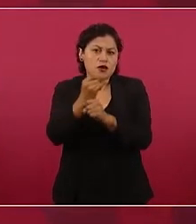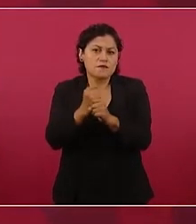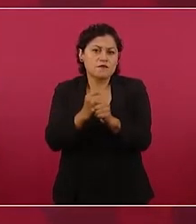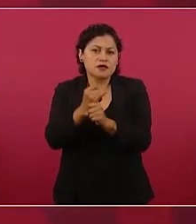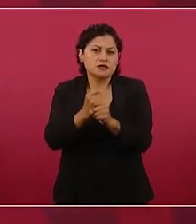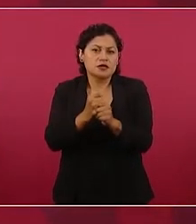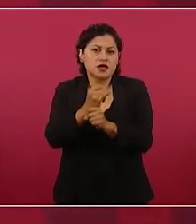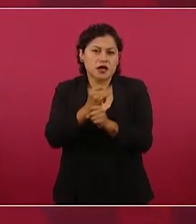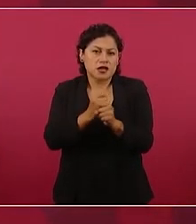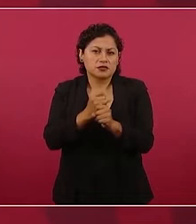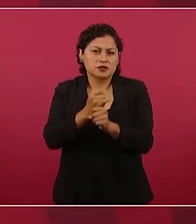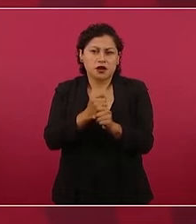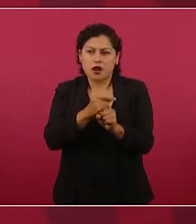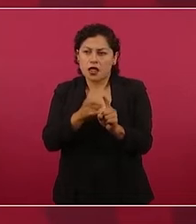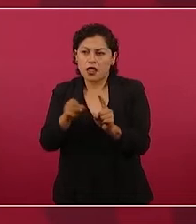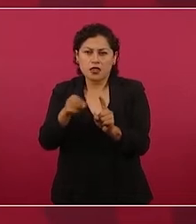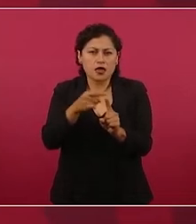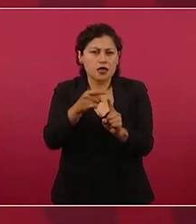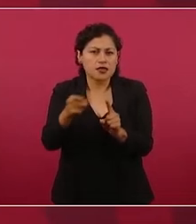ortodoxa,